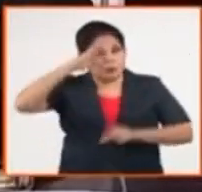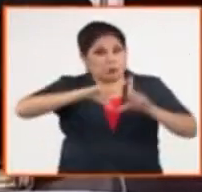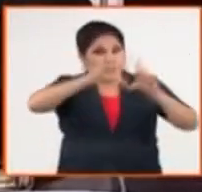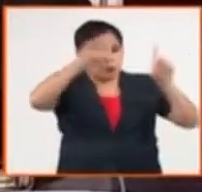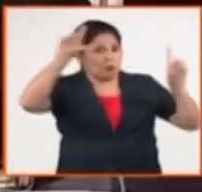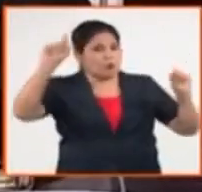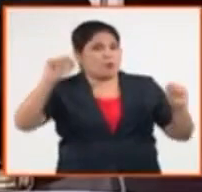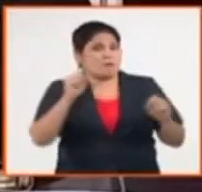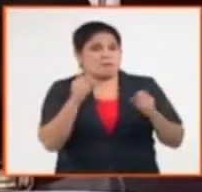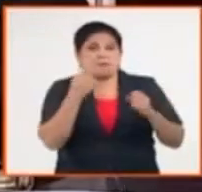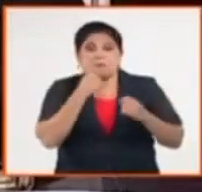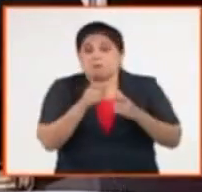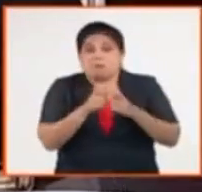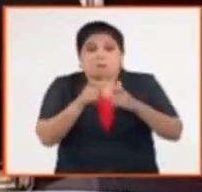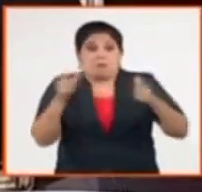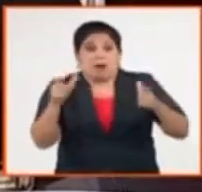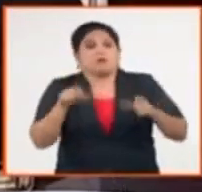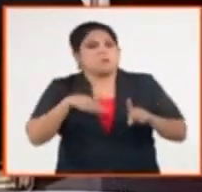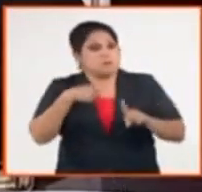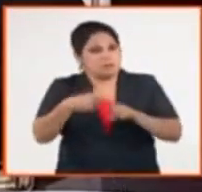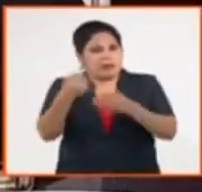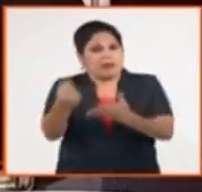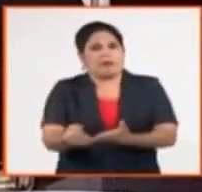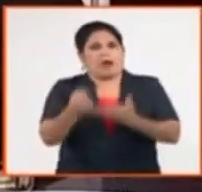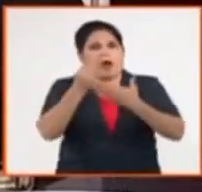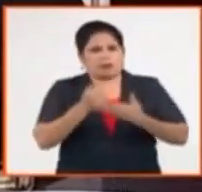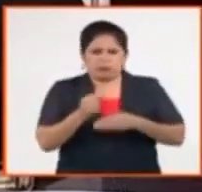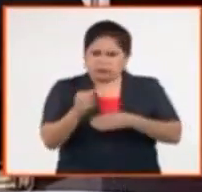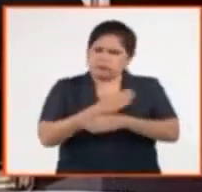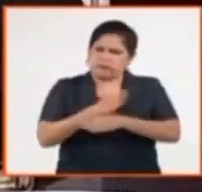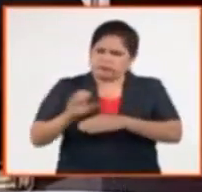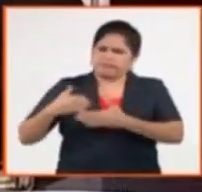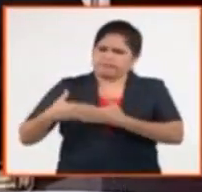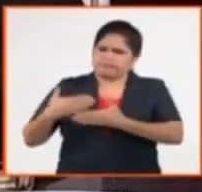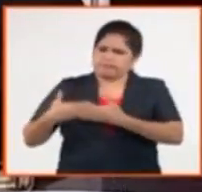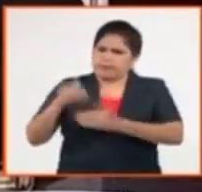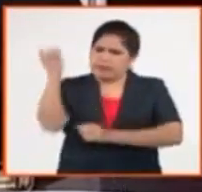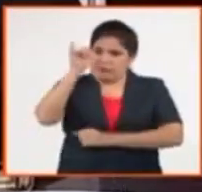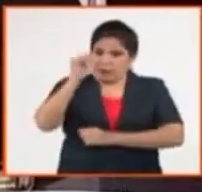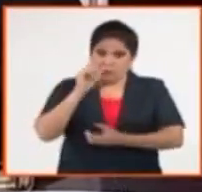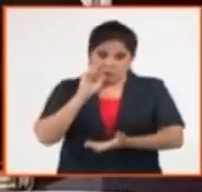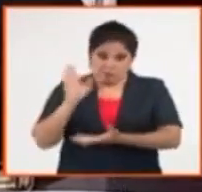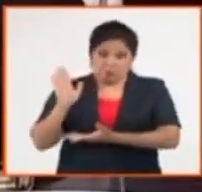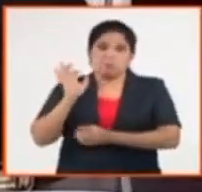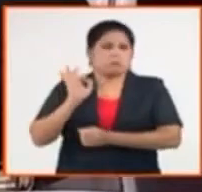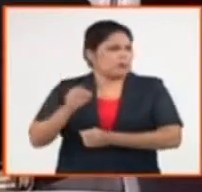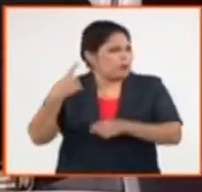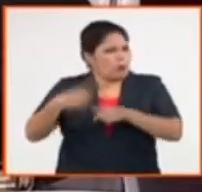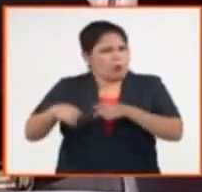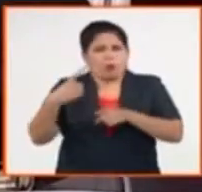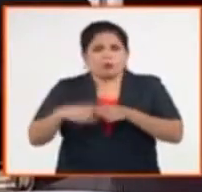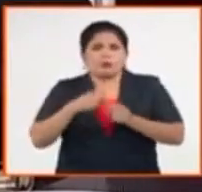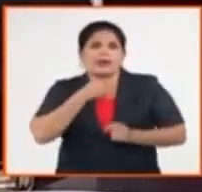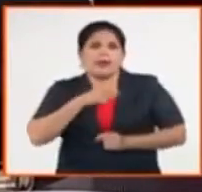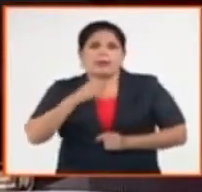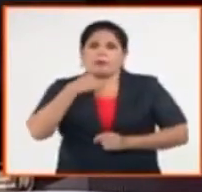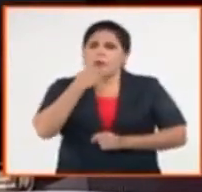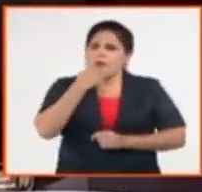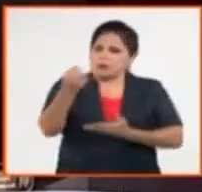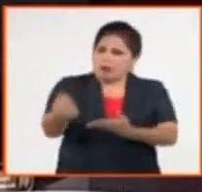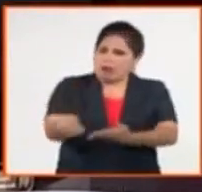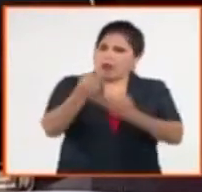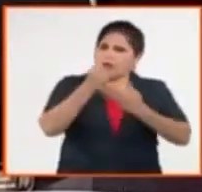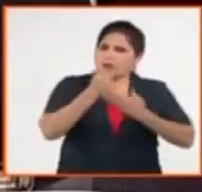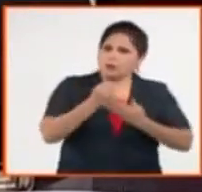Multiplicado, y además con el apoyo, como se veía en el video, además de otras organizaciones como es la PNR, que nos ha